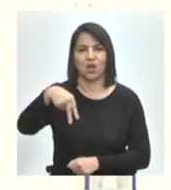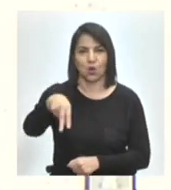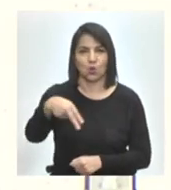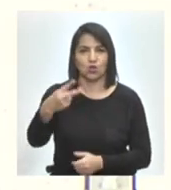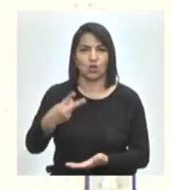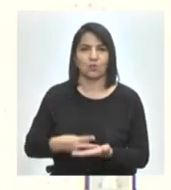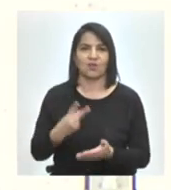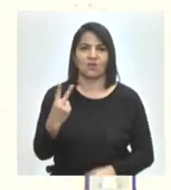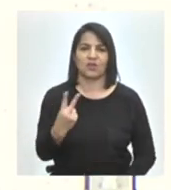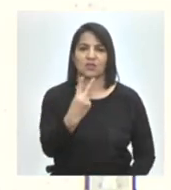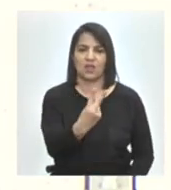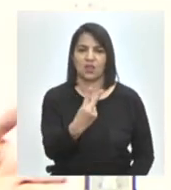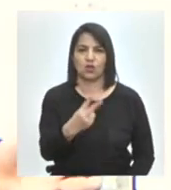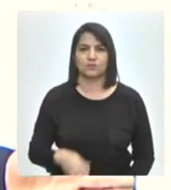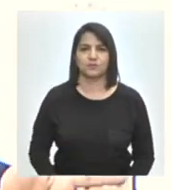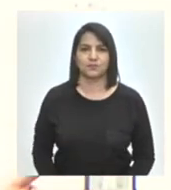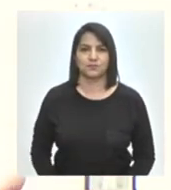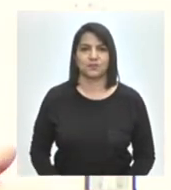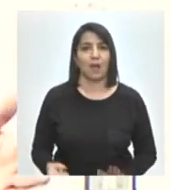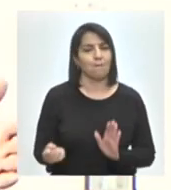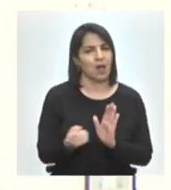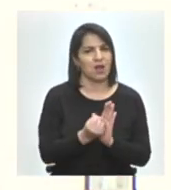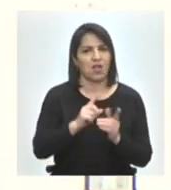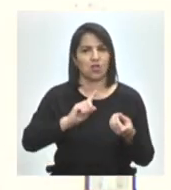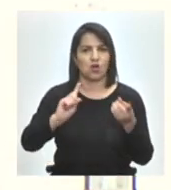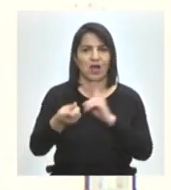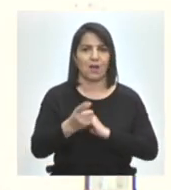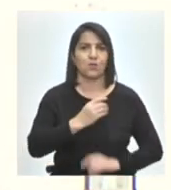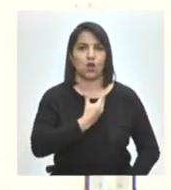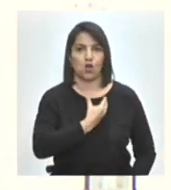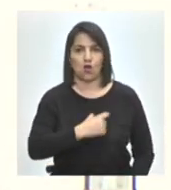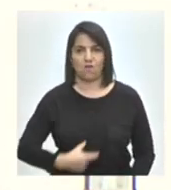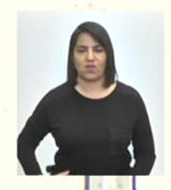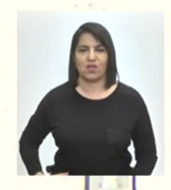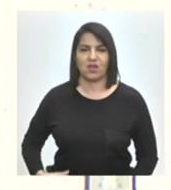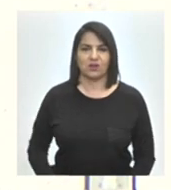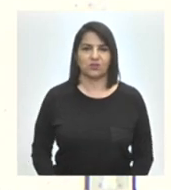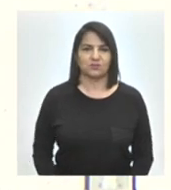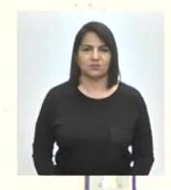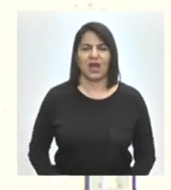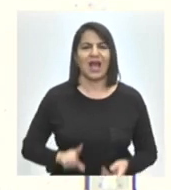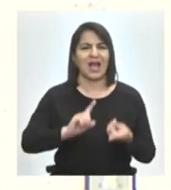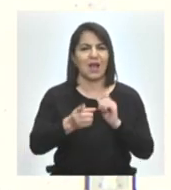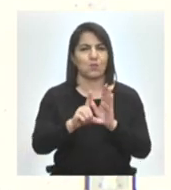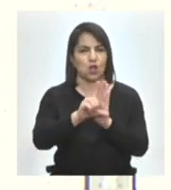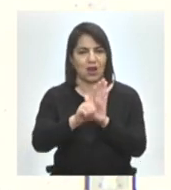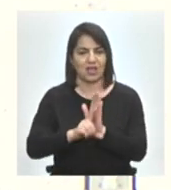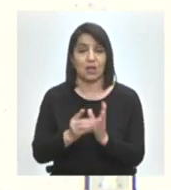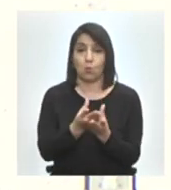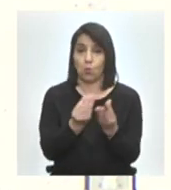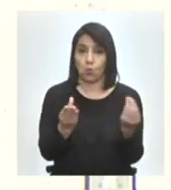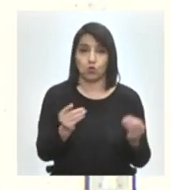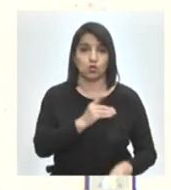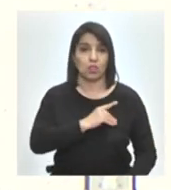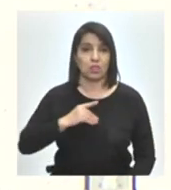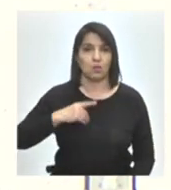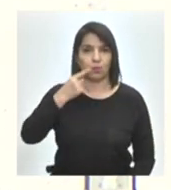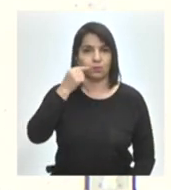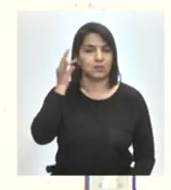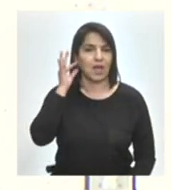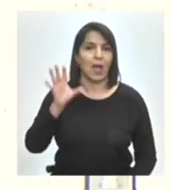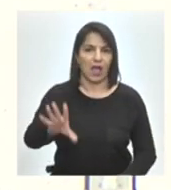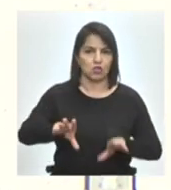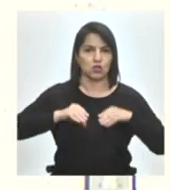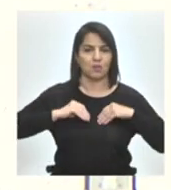2022, marcado por el cambio de gobierno y de legislatura. Muchas y muchos diputados asumieron por primera vez